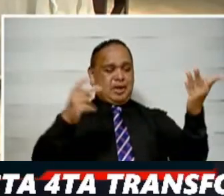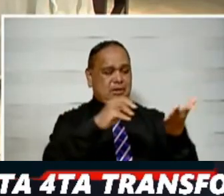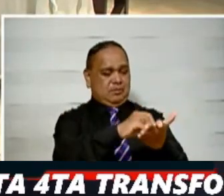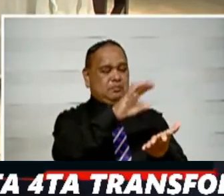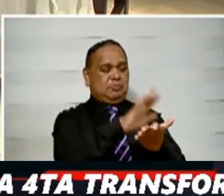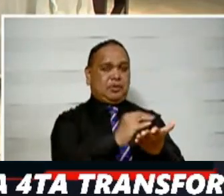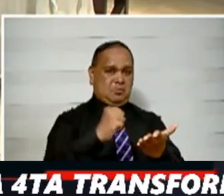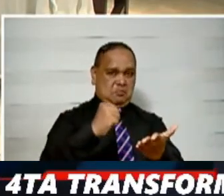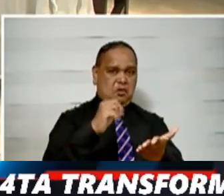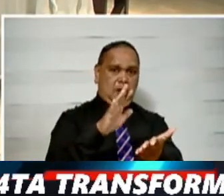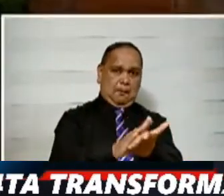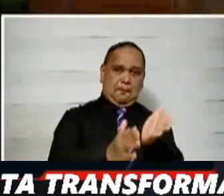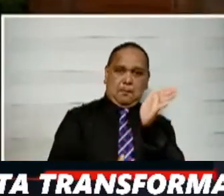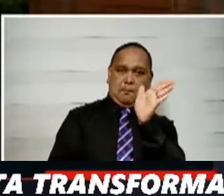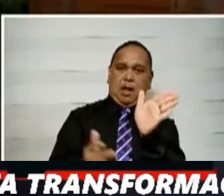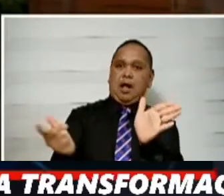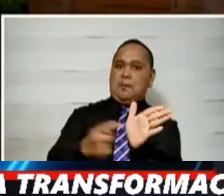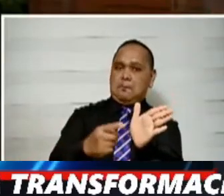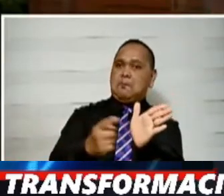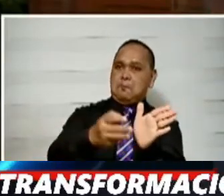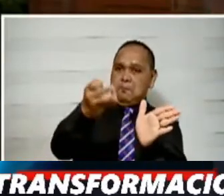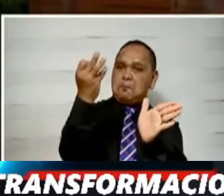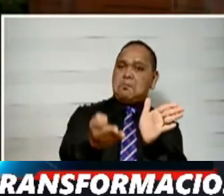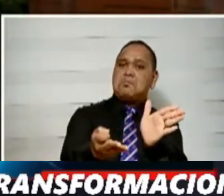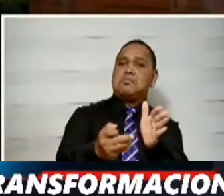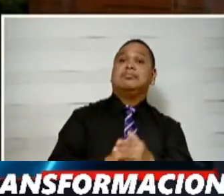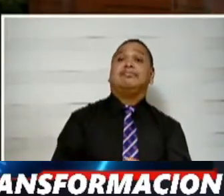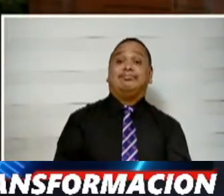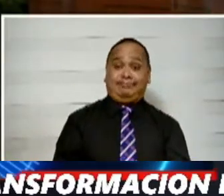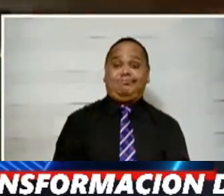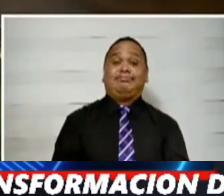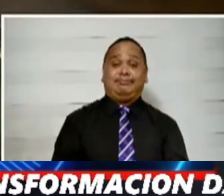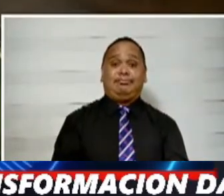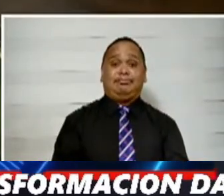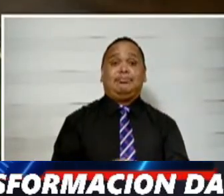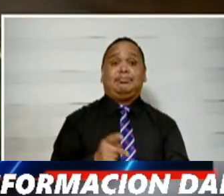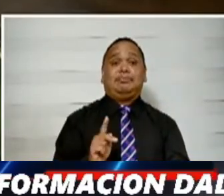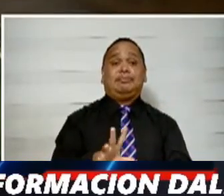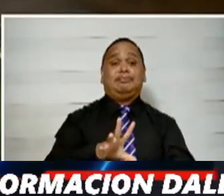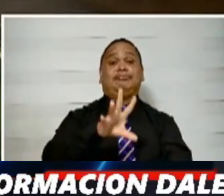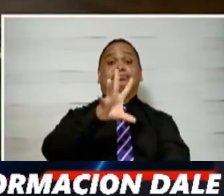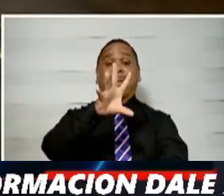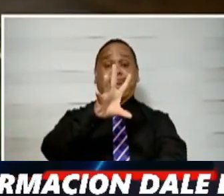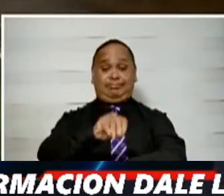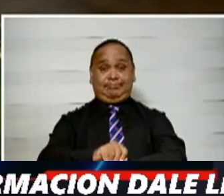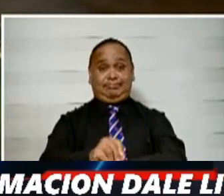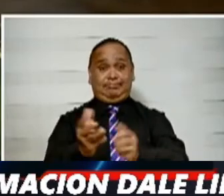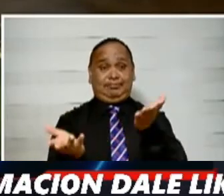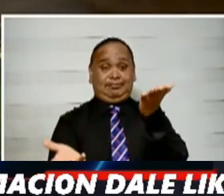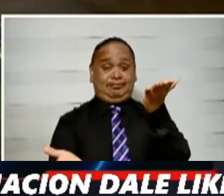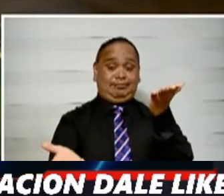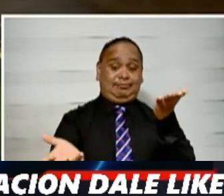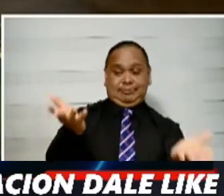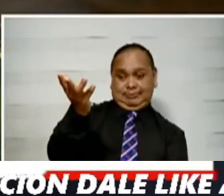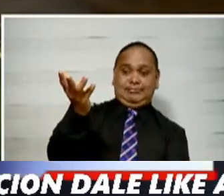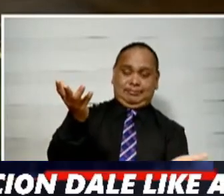el poder importantísimo, claro, pero con pruebas, ¿no? Pero ya este espacio, Layda, es un contrapeso también para ese tipo de